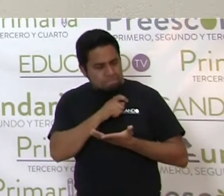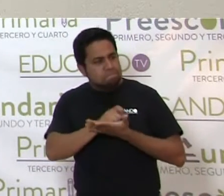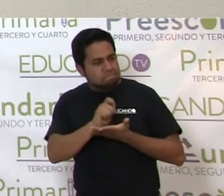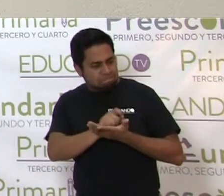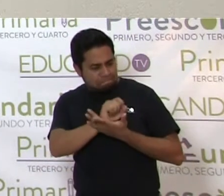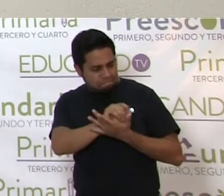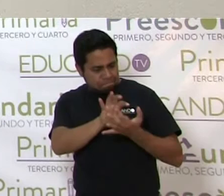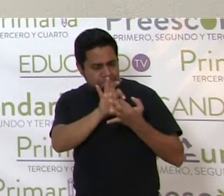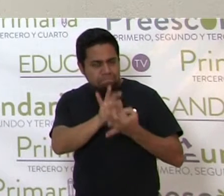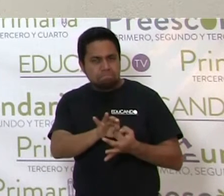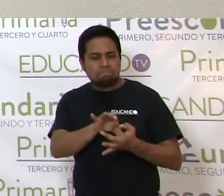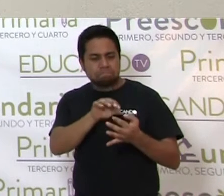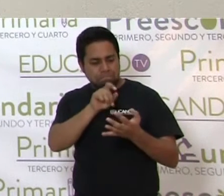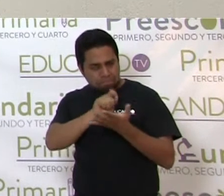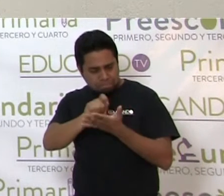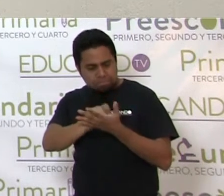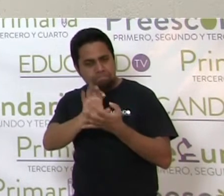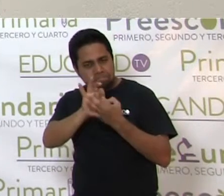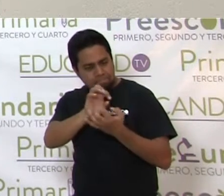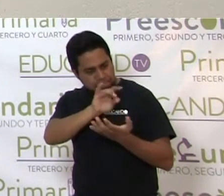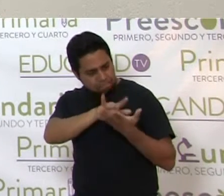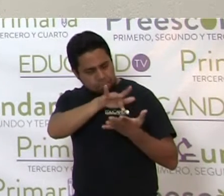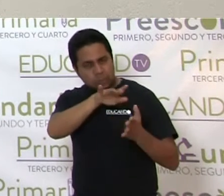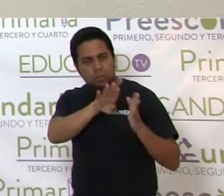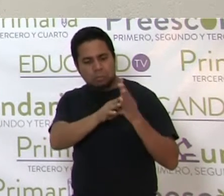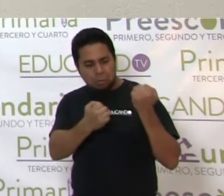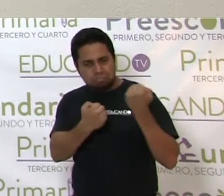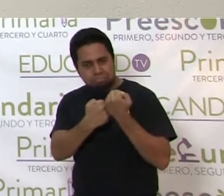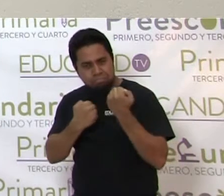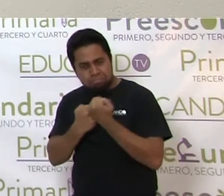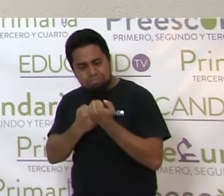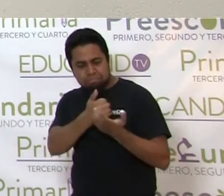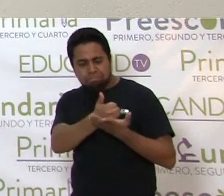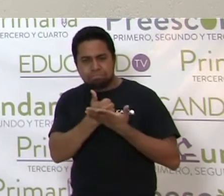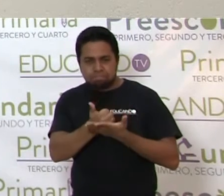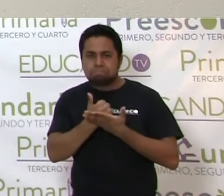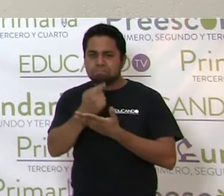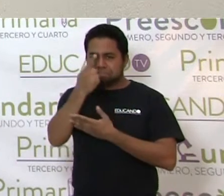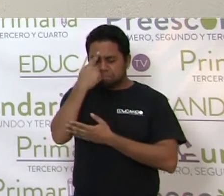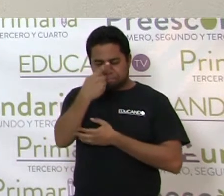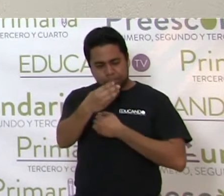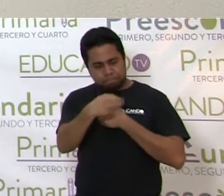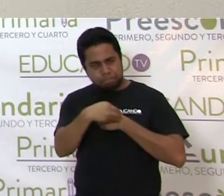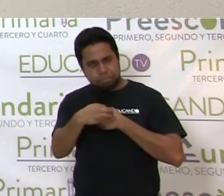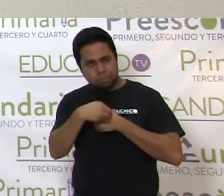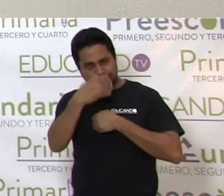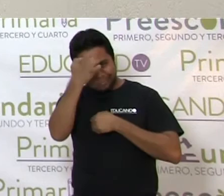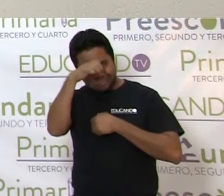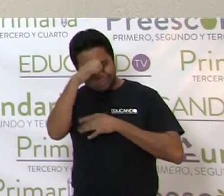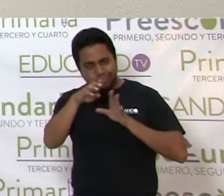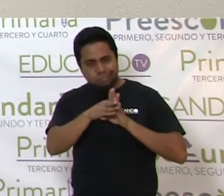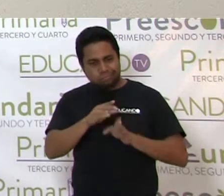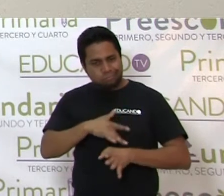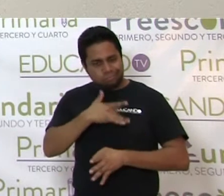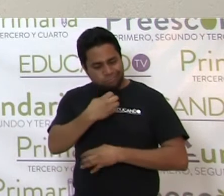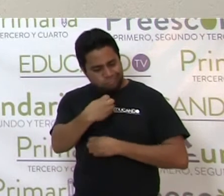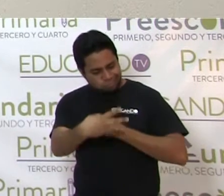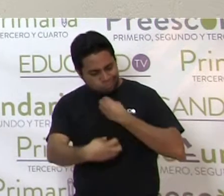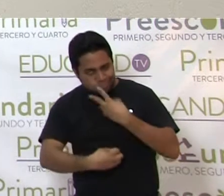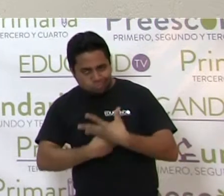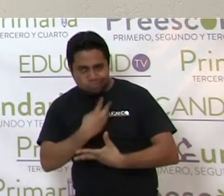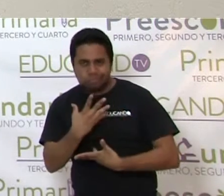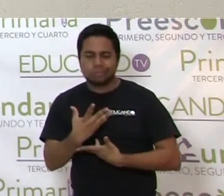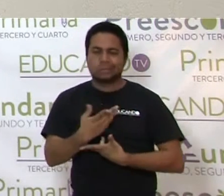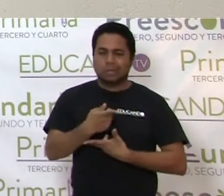misma disposición generosa de perturbar la paz de su memoria. Su dolor, su paciencia y